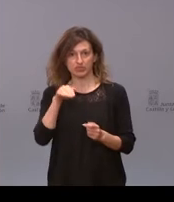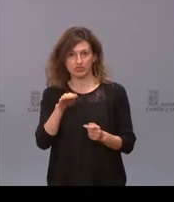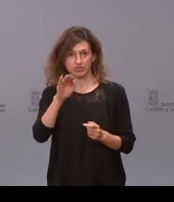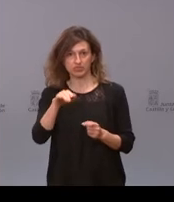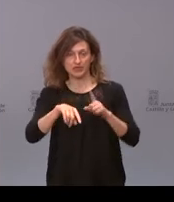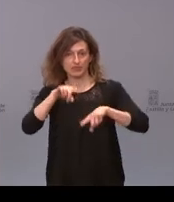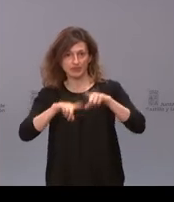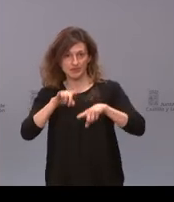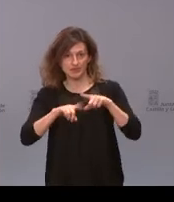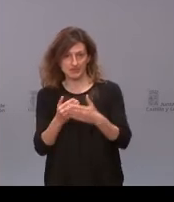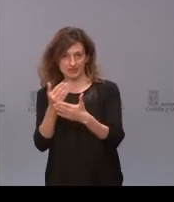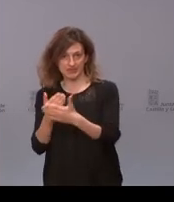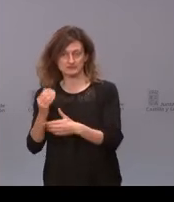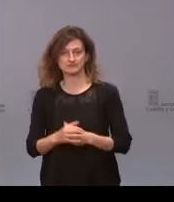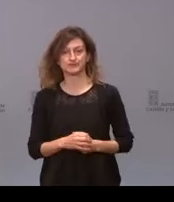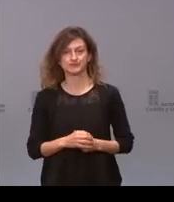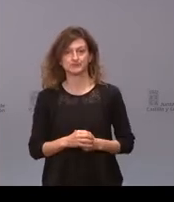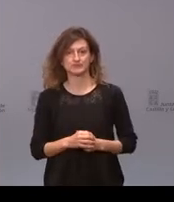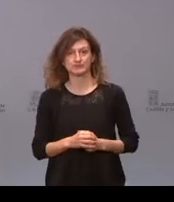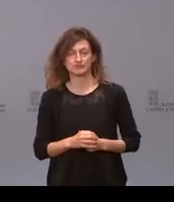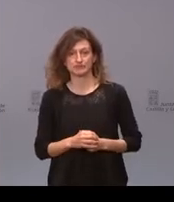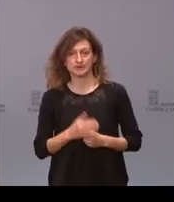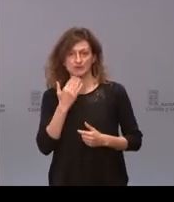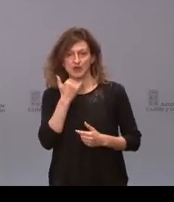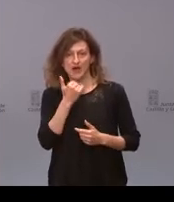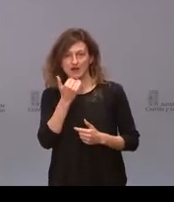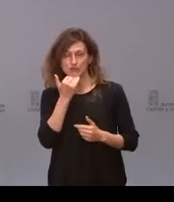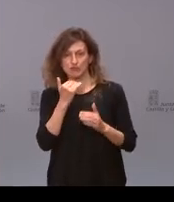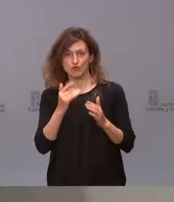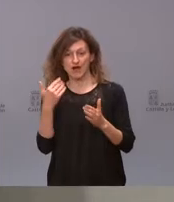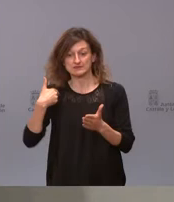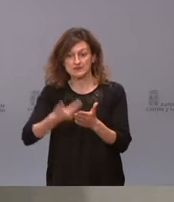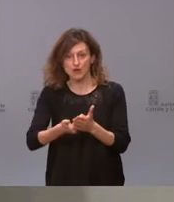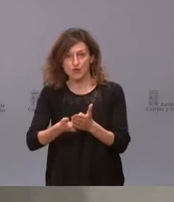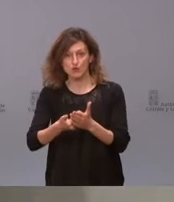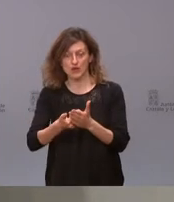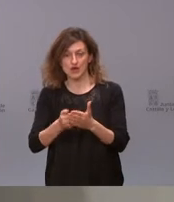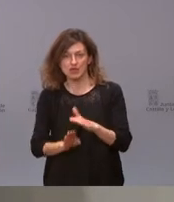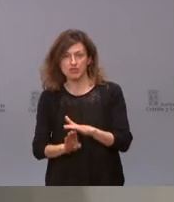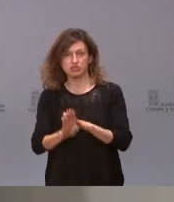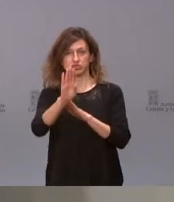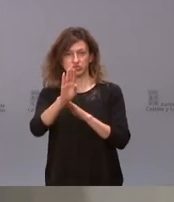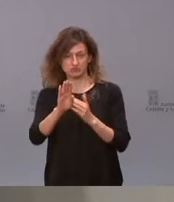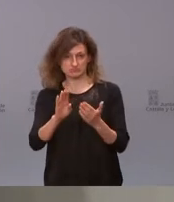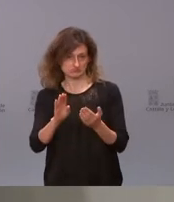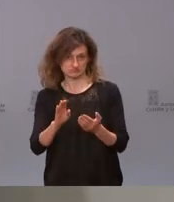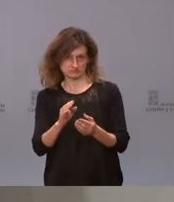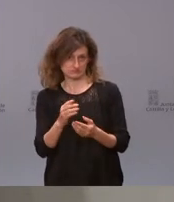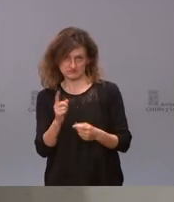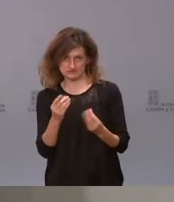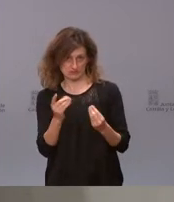según avanzan los días pero sin ninguna subida al menos hasta ahora que hayamos detectado como subida drástica